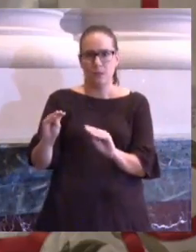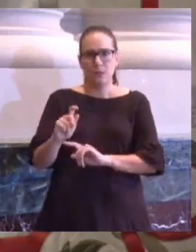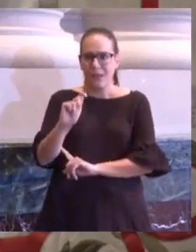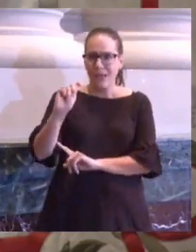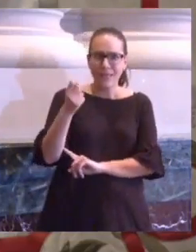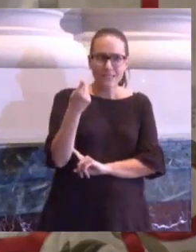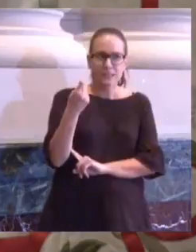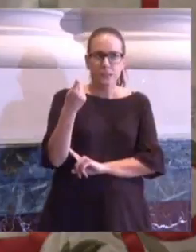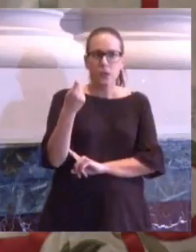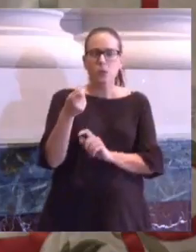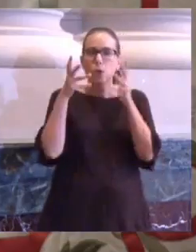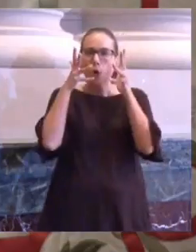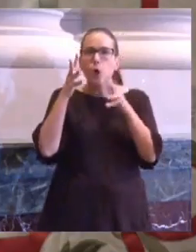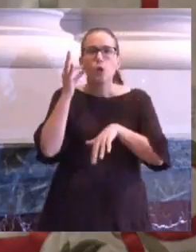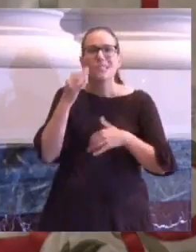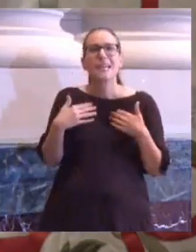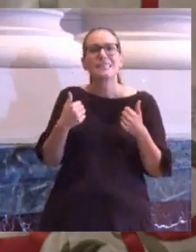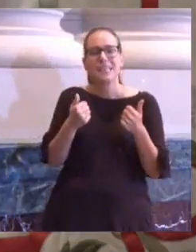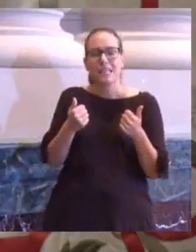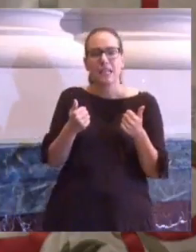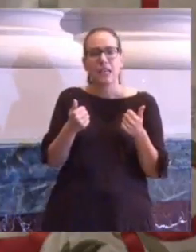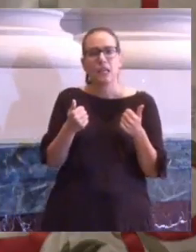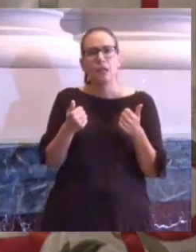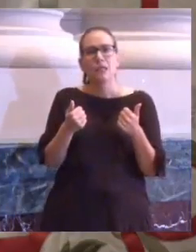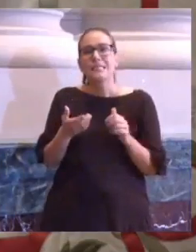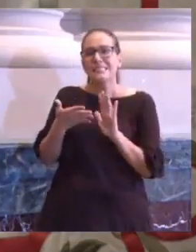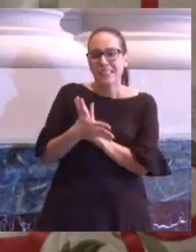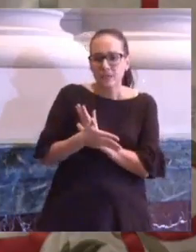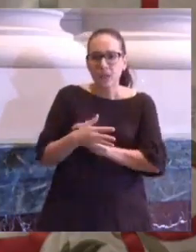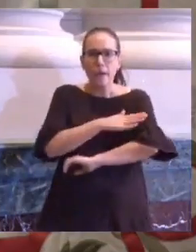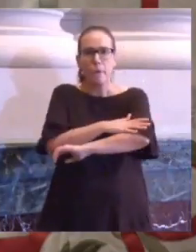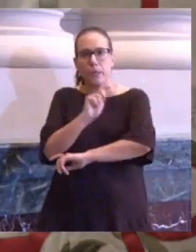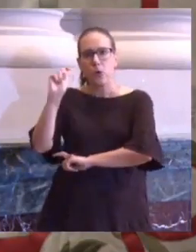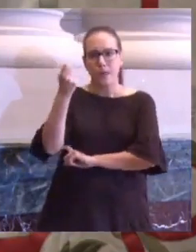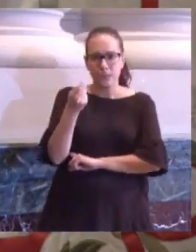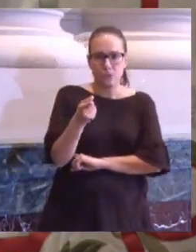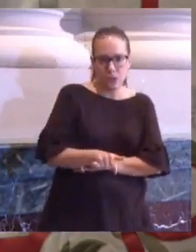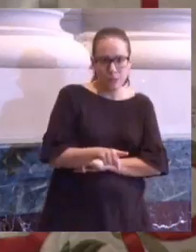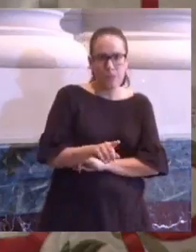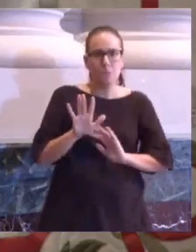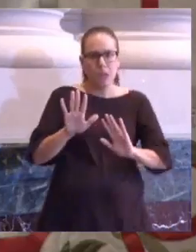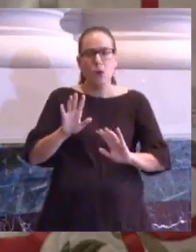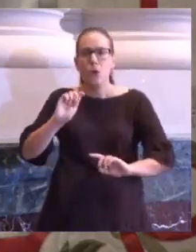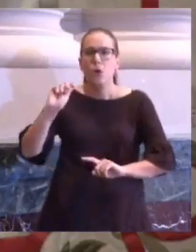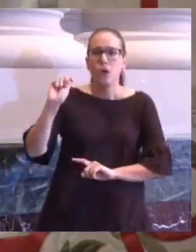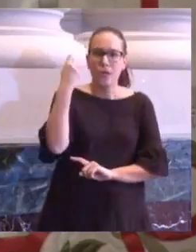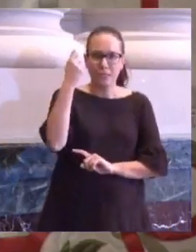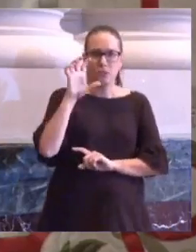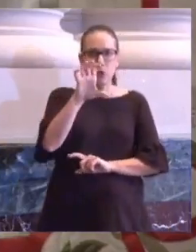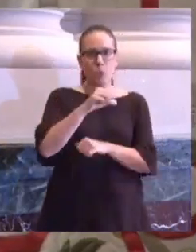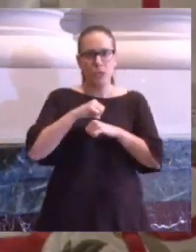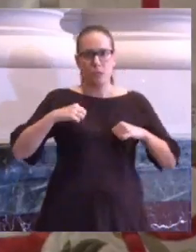y siendo éxitos de la consejera de Sanidad, serán éxitos del Gobierno, serán éxitos de toda la comunidad autónoma de Aragón. Muchas gracias.